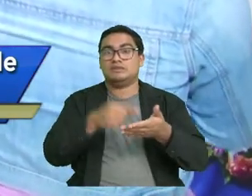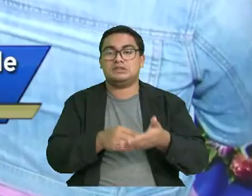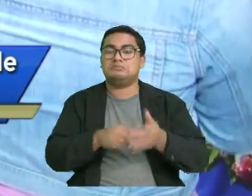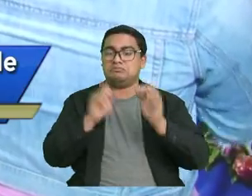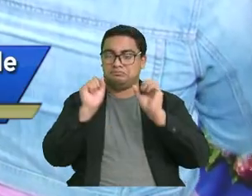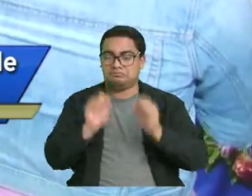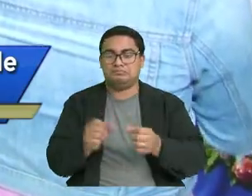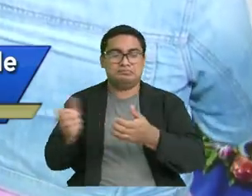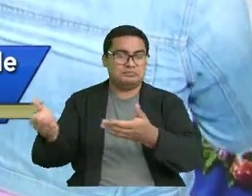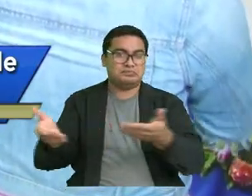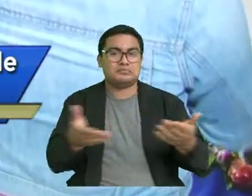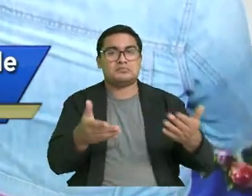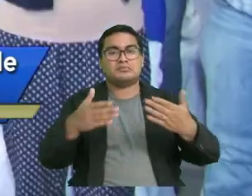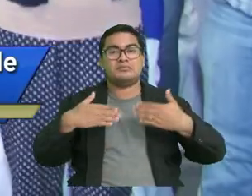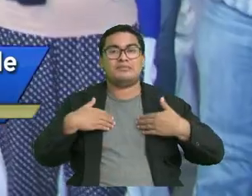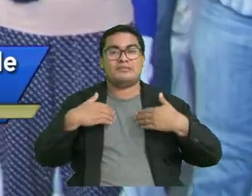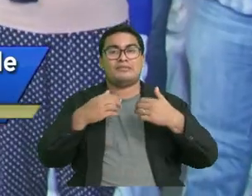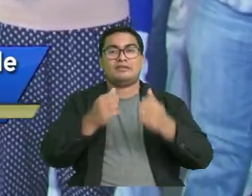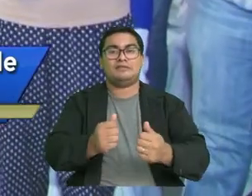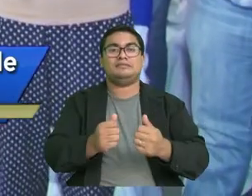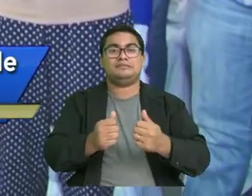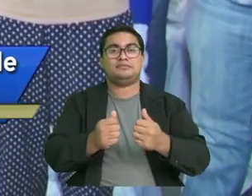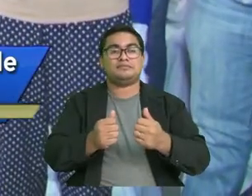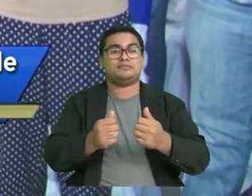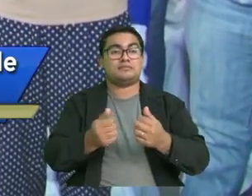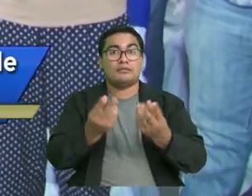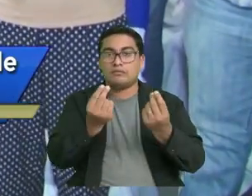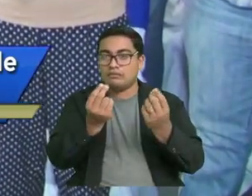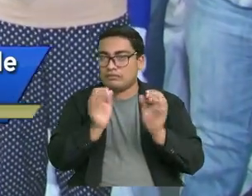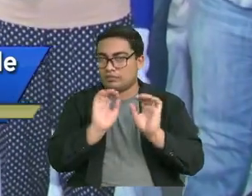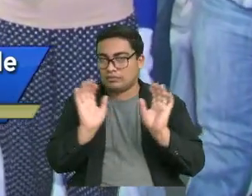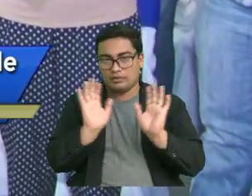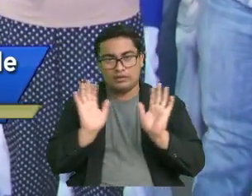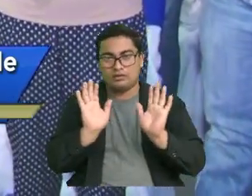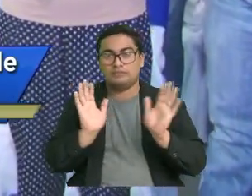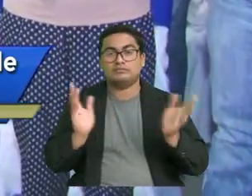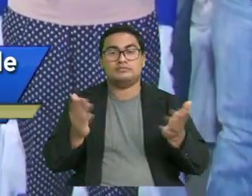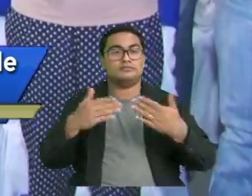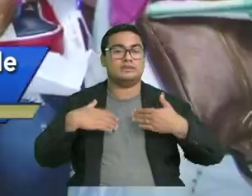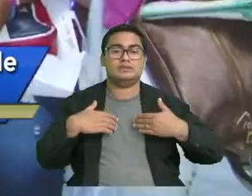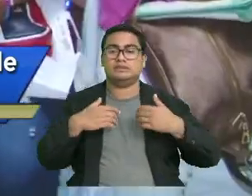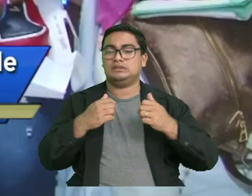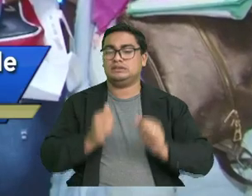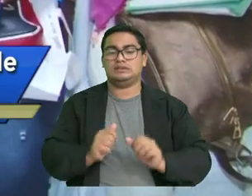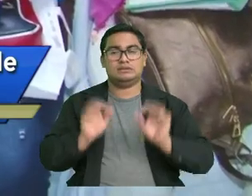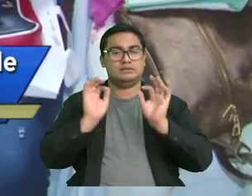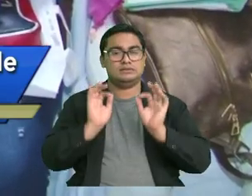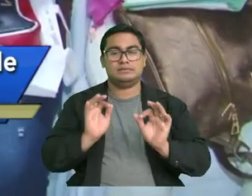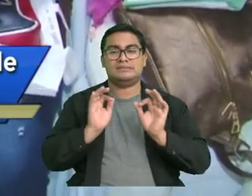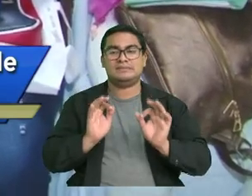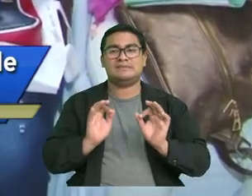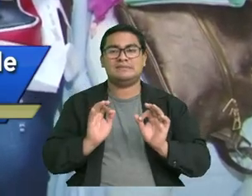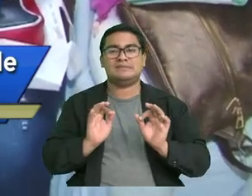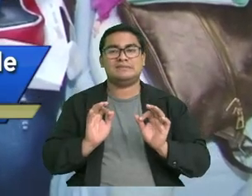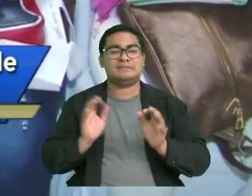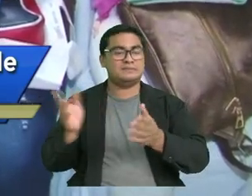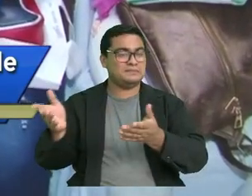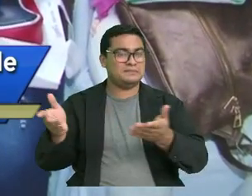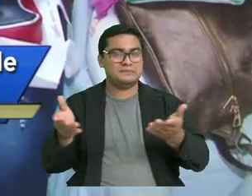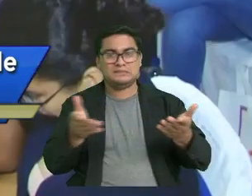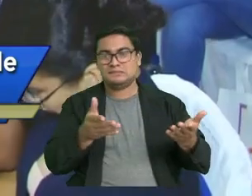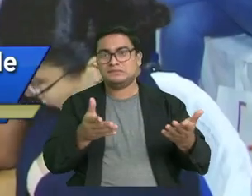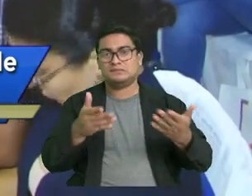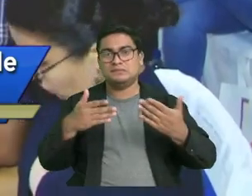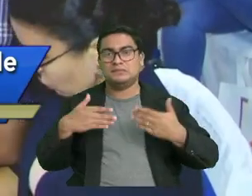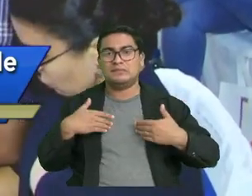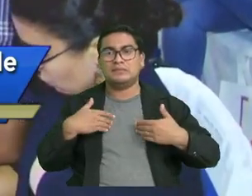salud, a la salud gratuita, a la salud de calidad, a la salud equitativa, a